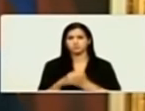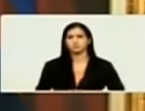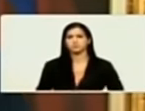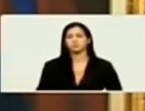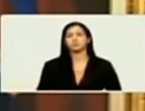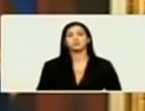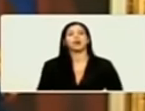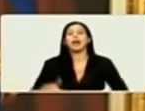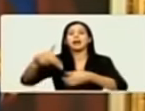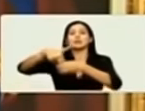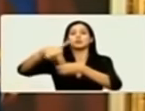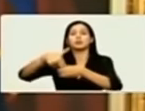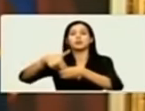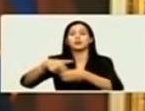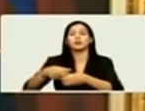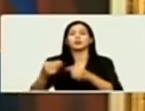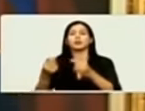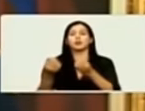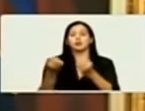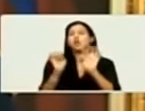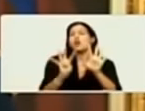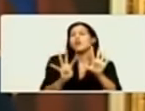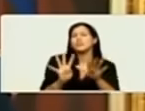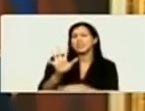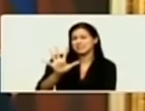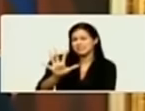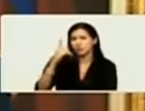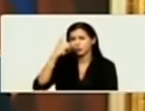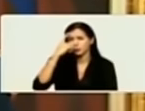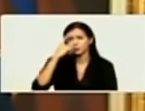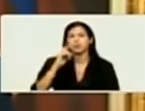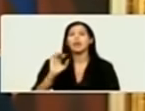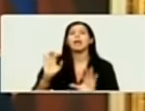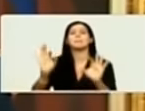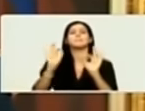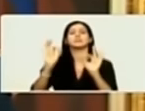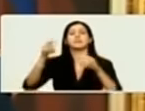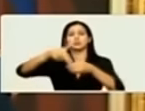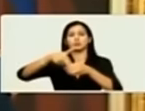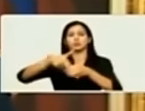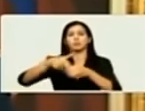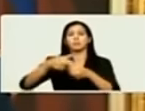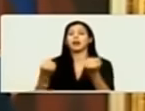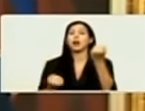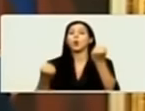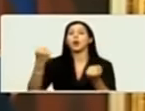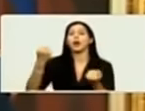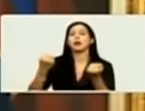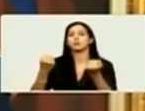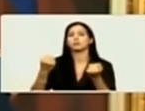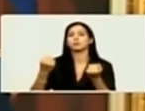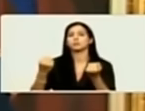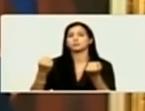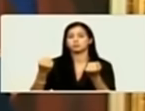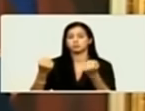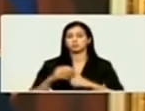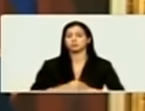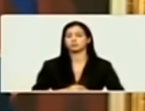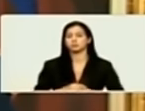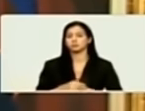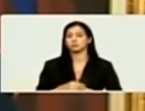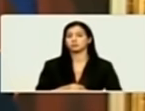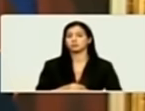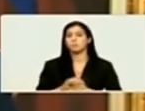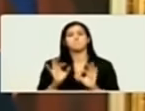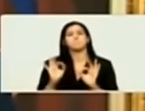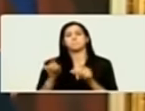pues la asamblea nacional no pretende en ninguno de sus actos eh que ha hecho hasta ahora en